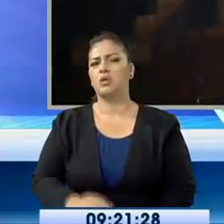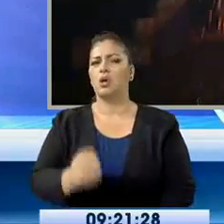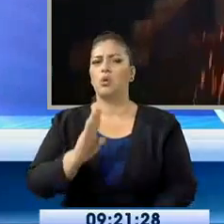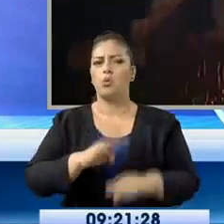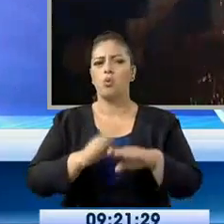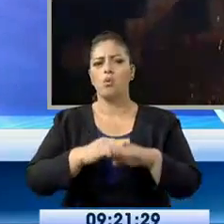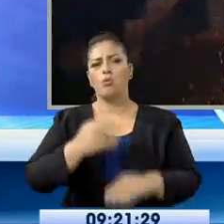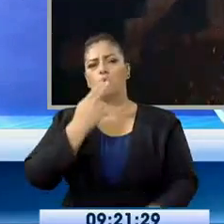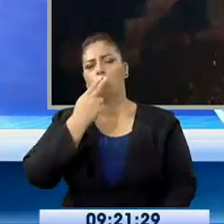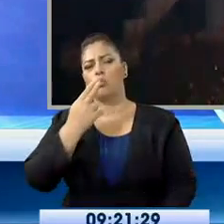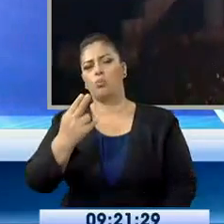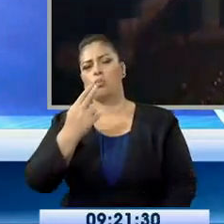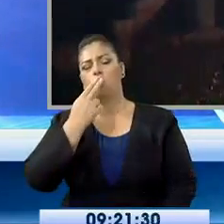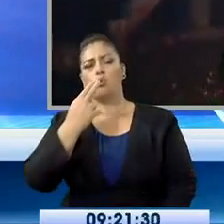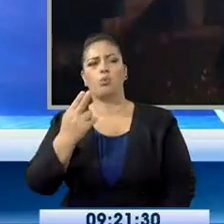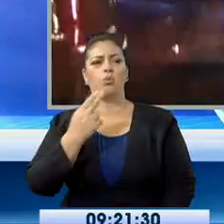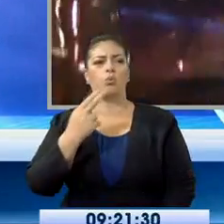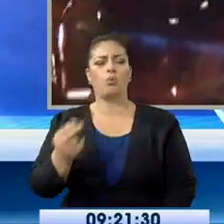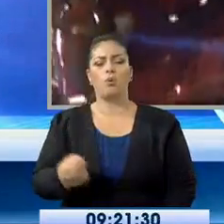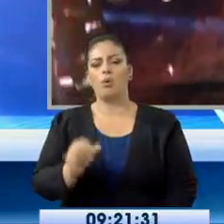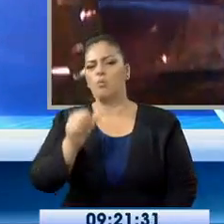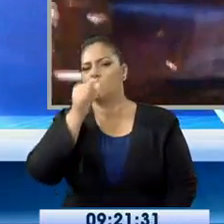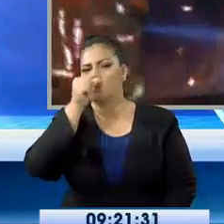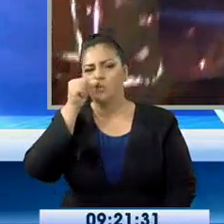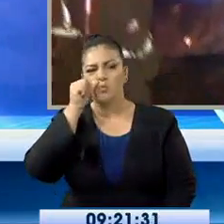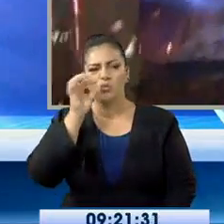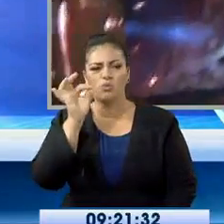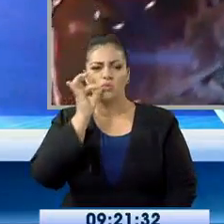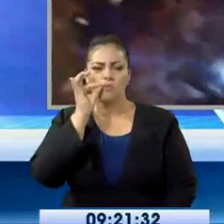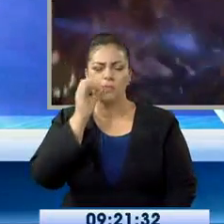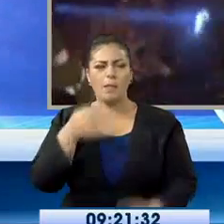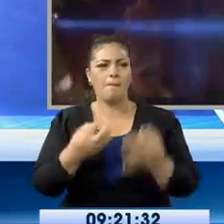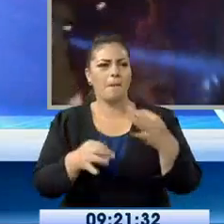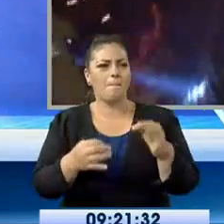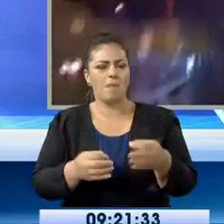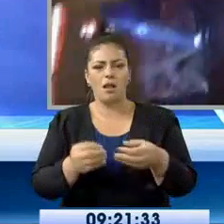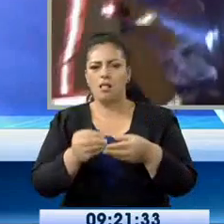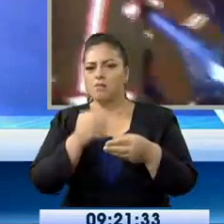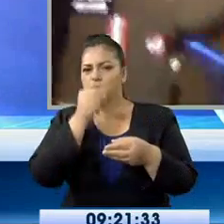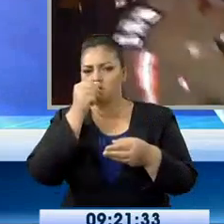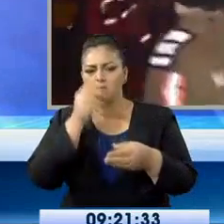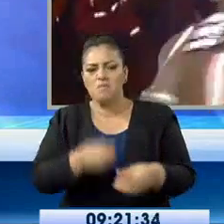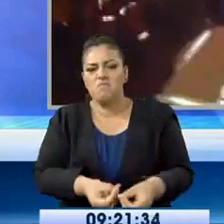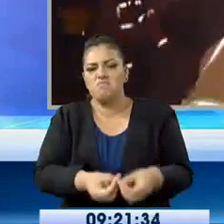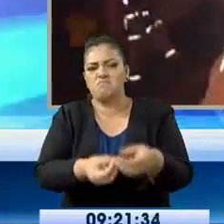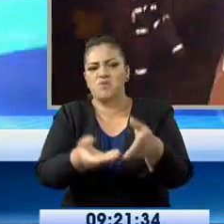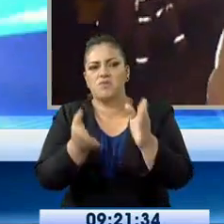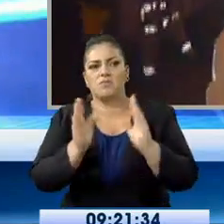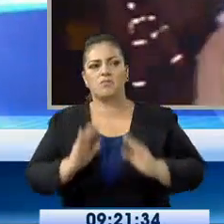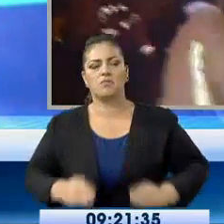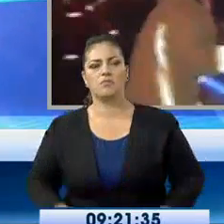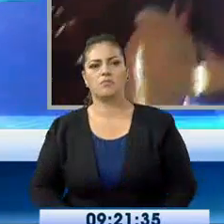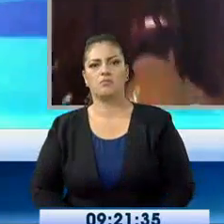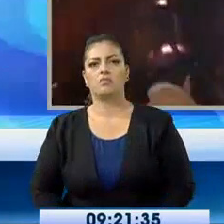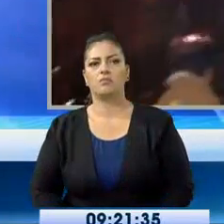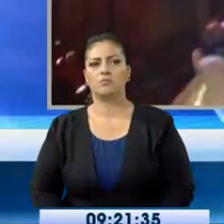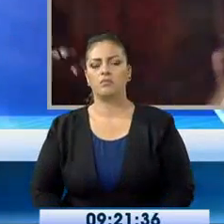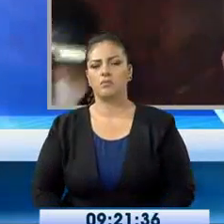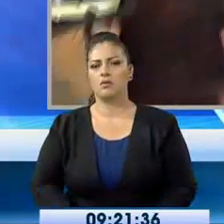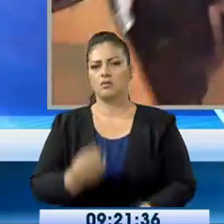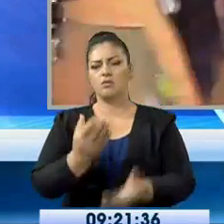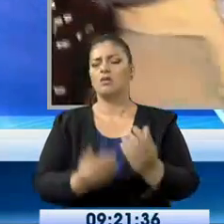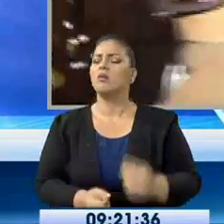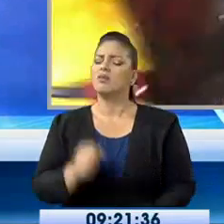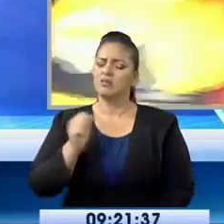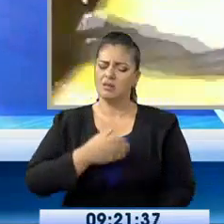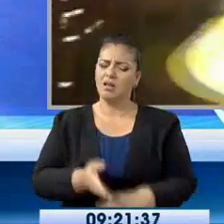un cigarro prendido o un papel. A las colillas. Sí, o esa cosa, esa popina la dejaron prendida para. ¿Eso en su momento les habían hablado de pronto? Sí,